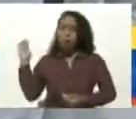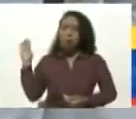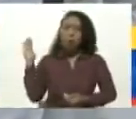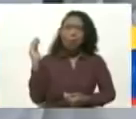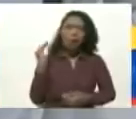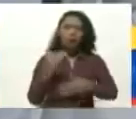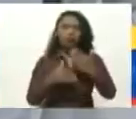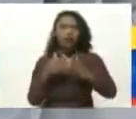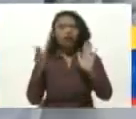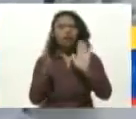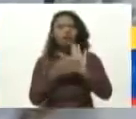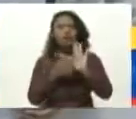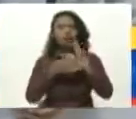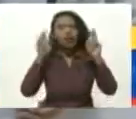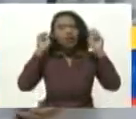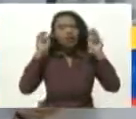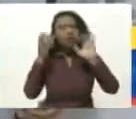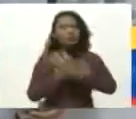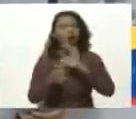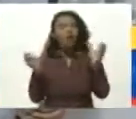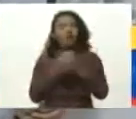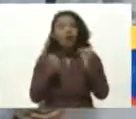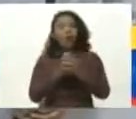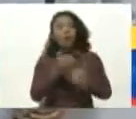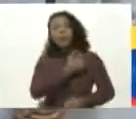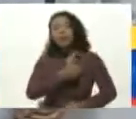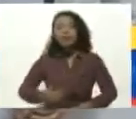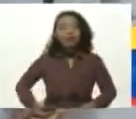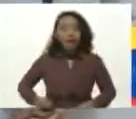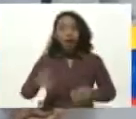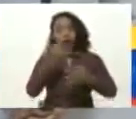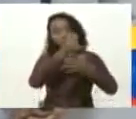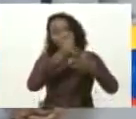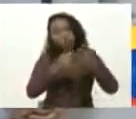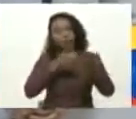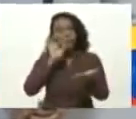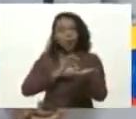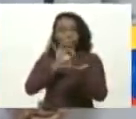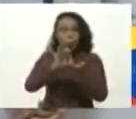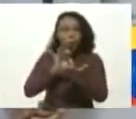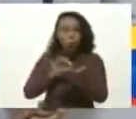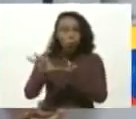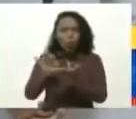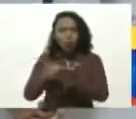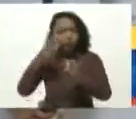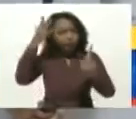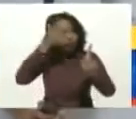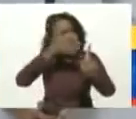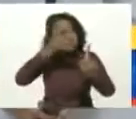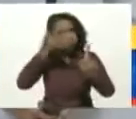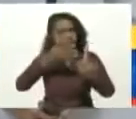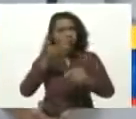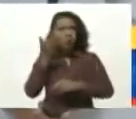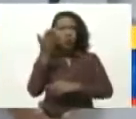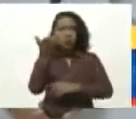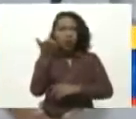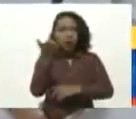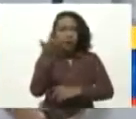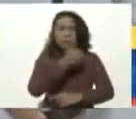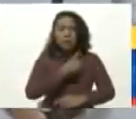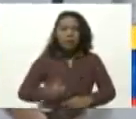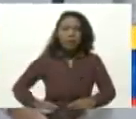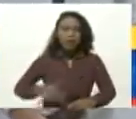el marco de la comisión presidencial con las líneas estratégicas orientadas, instruidas por usted, por